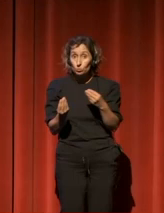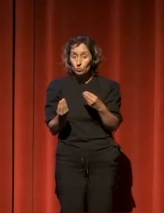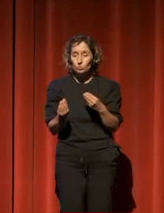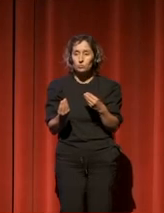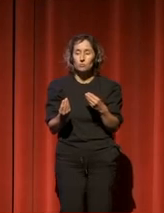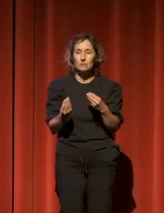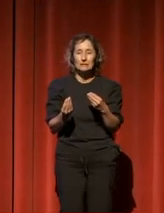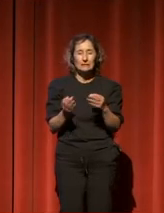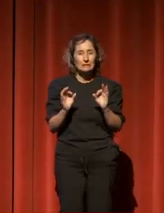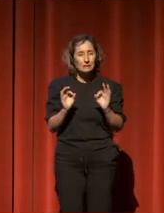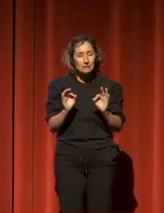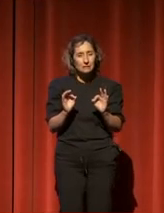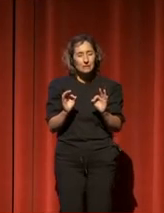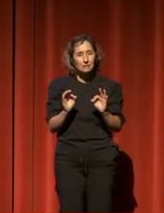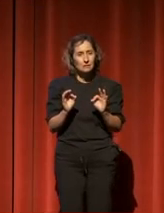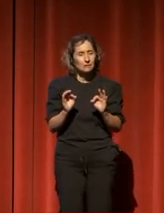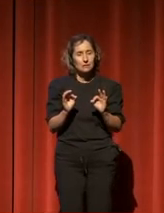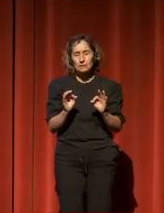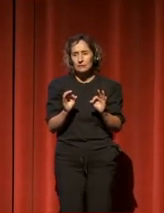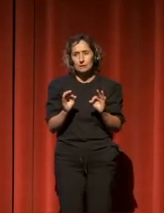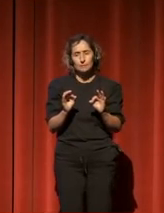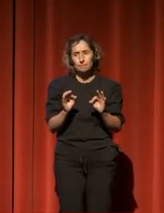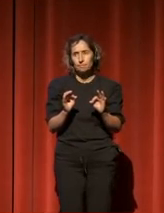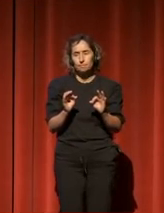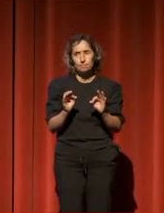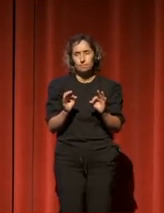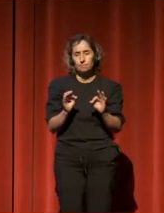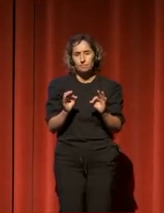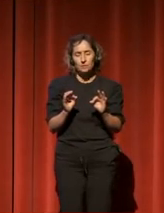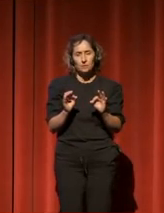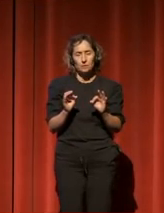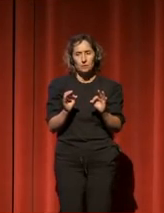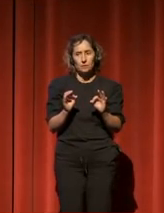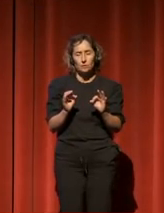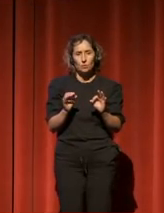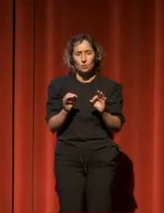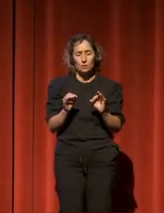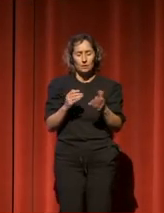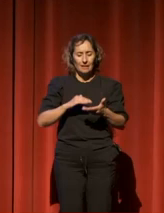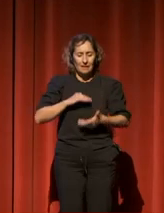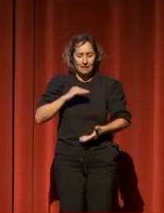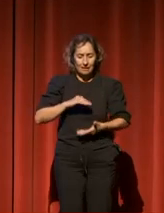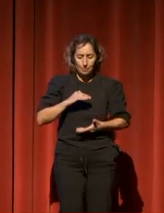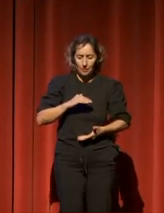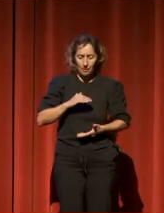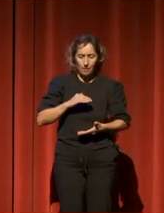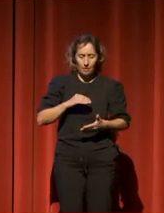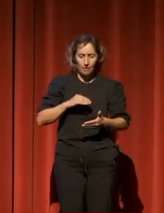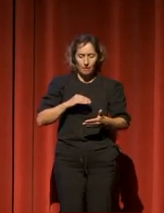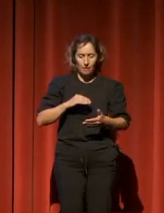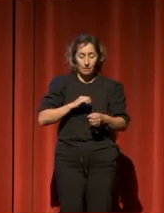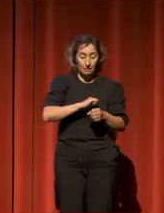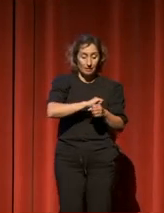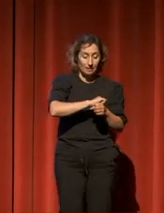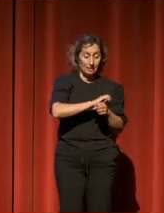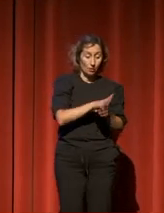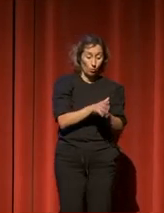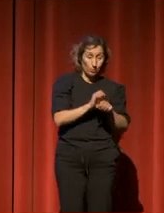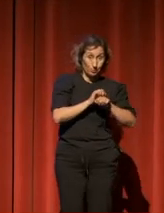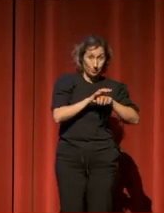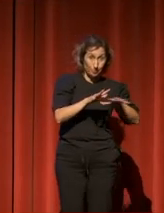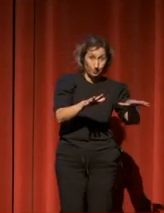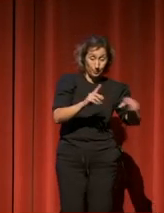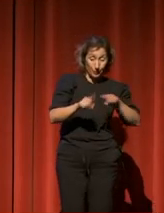una práctica concreta aún no se ha recuperado eh digamos O aún aún no ha recuperado su capacidad y desarrollo después del del